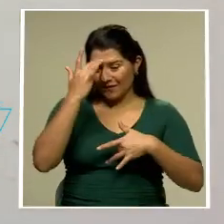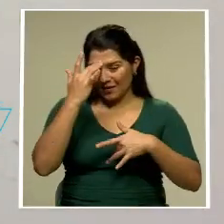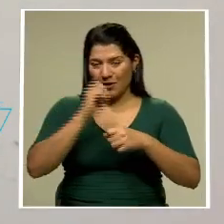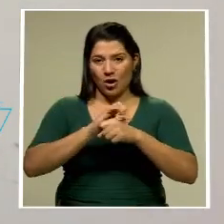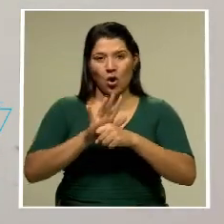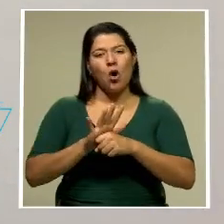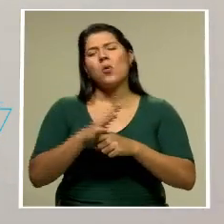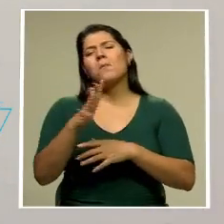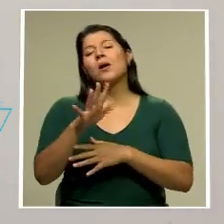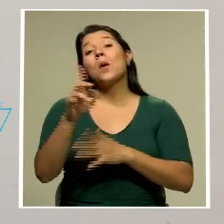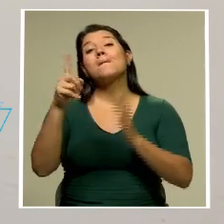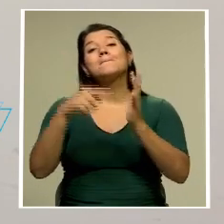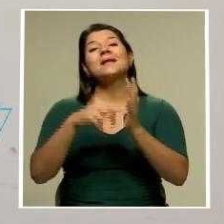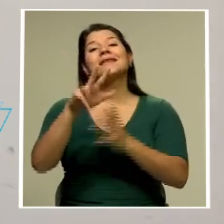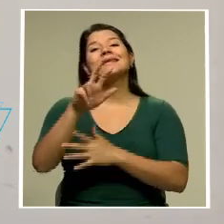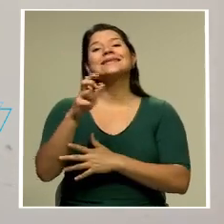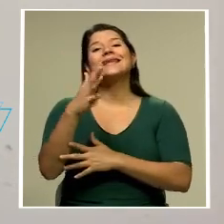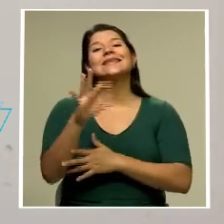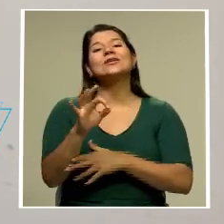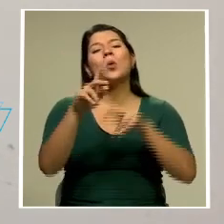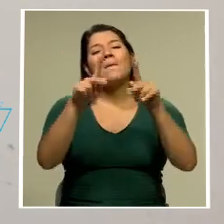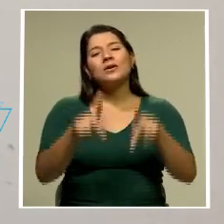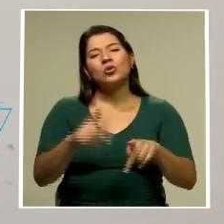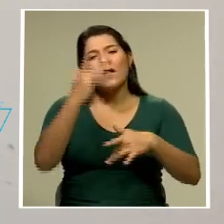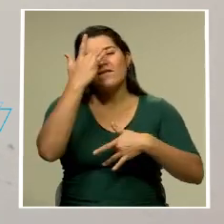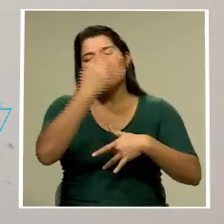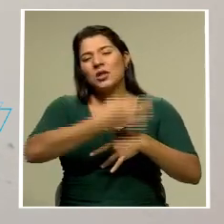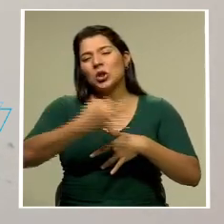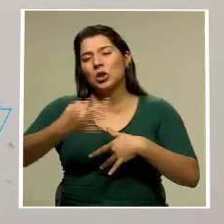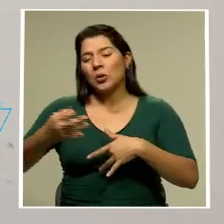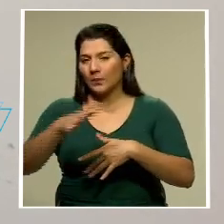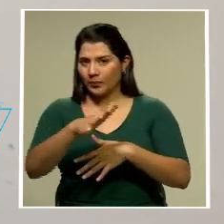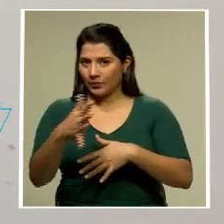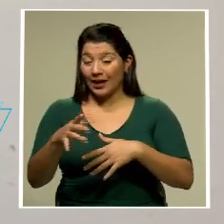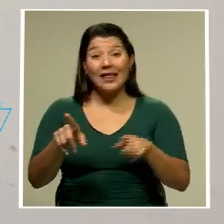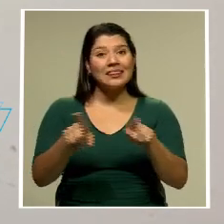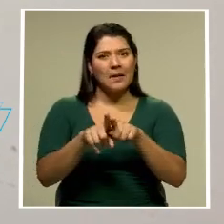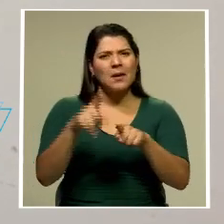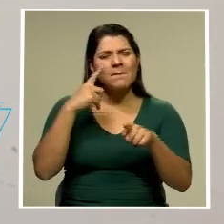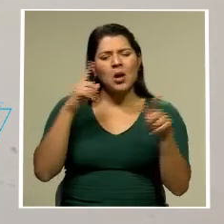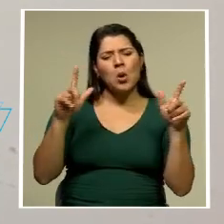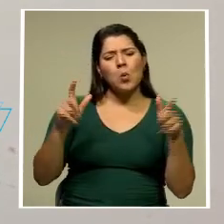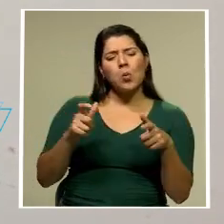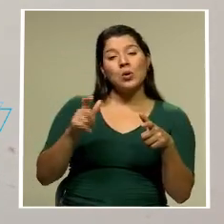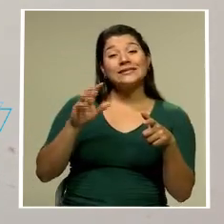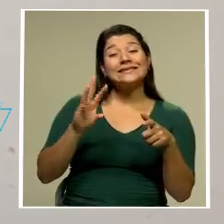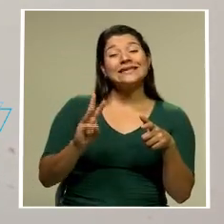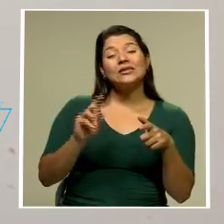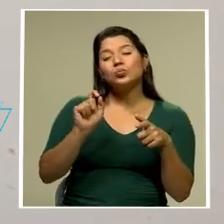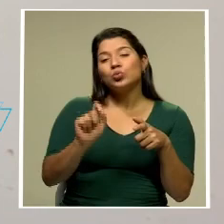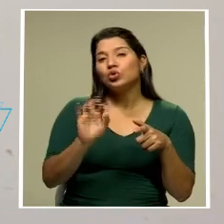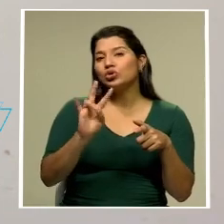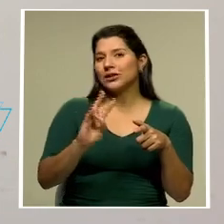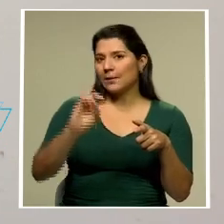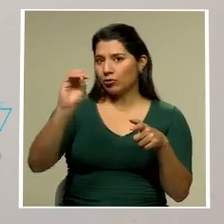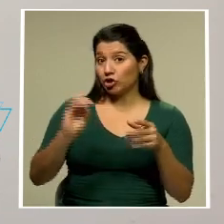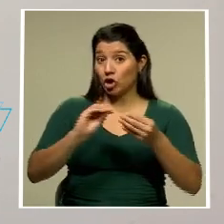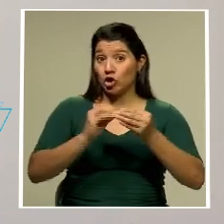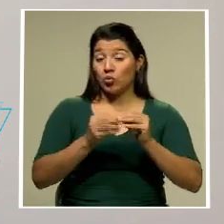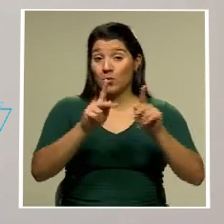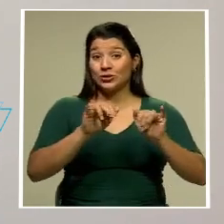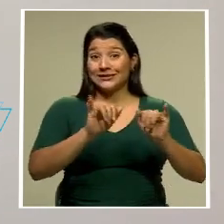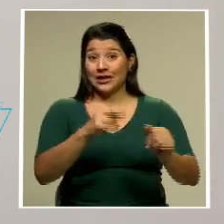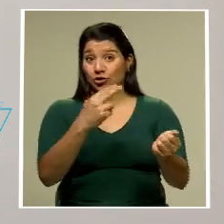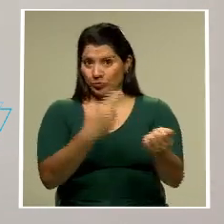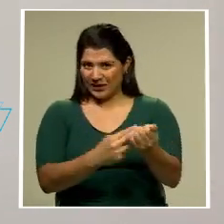de 1.319 casos diarios. Además, se evidenció una baja de 6,7% de las hospitalizaciones totales.